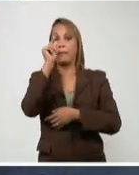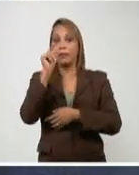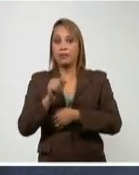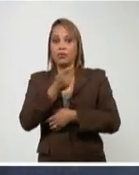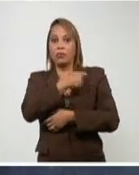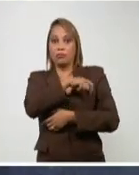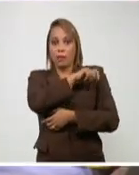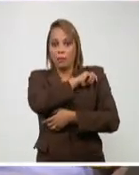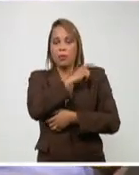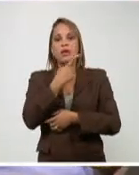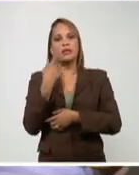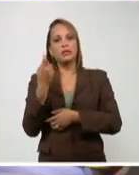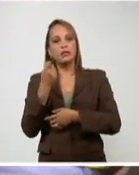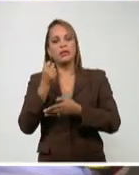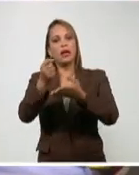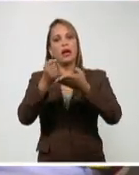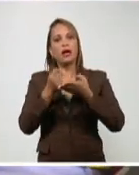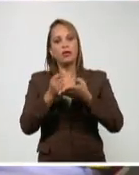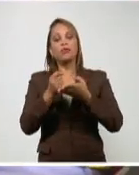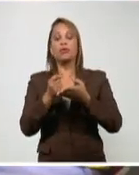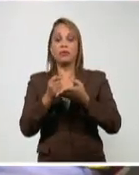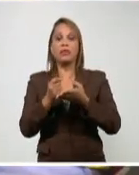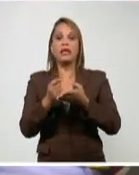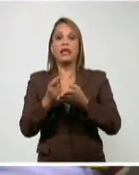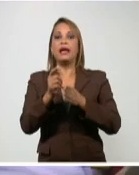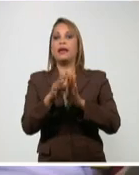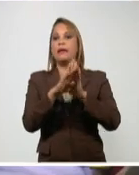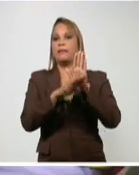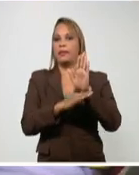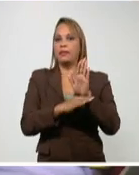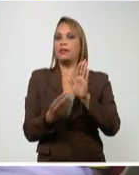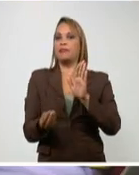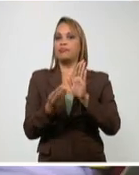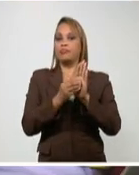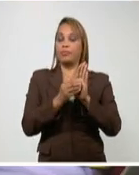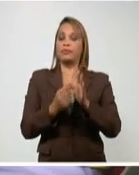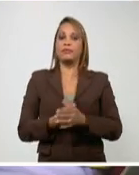consideren insolventes ante las nuevas medidas. Desde Ciego